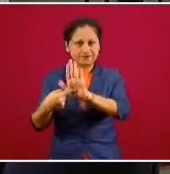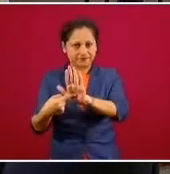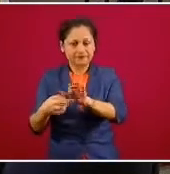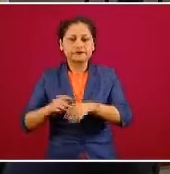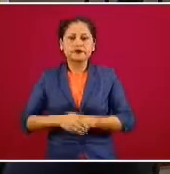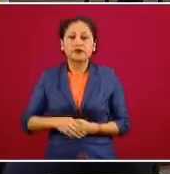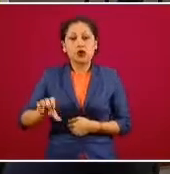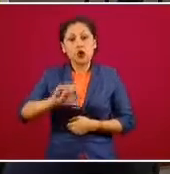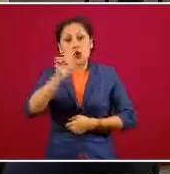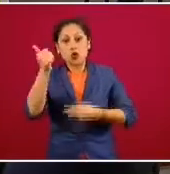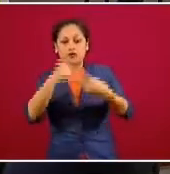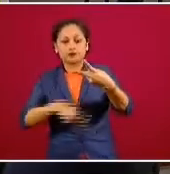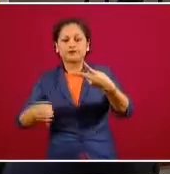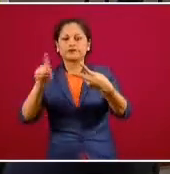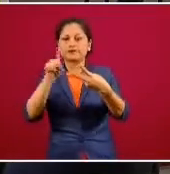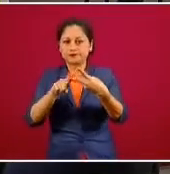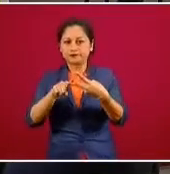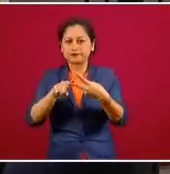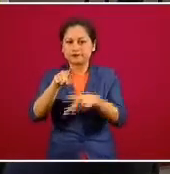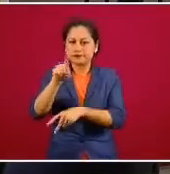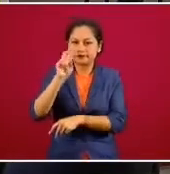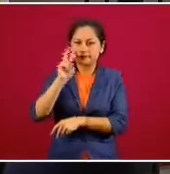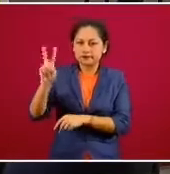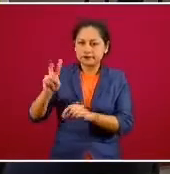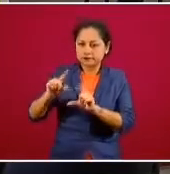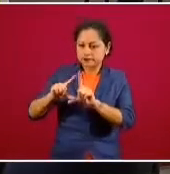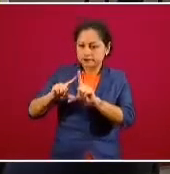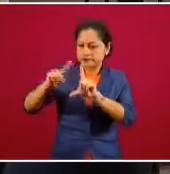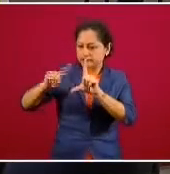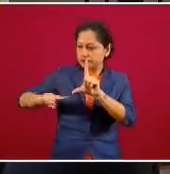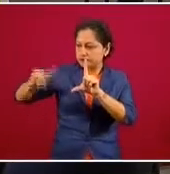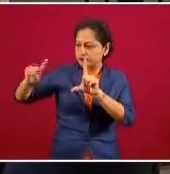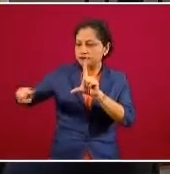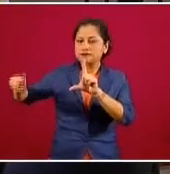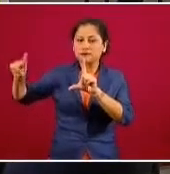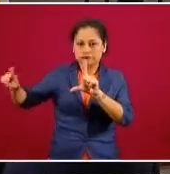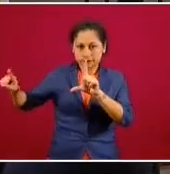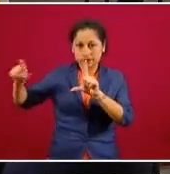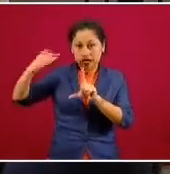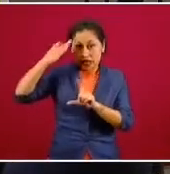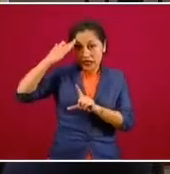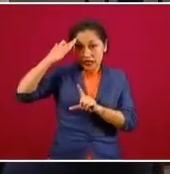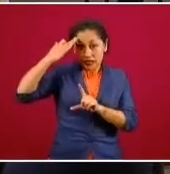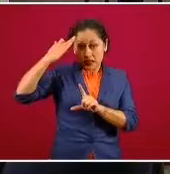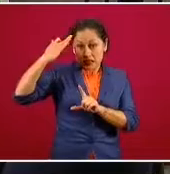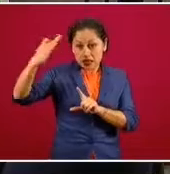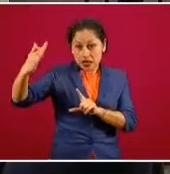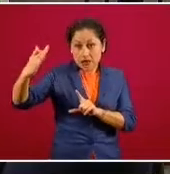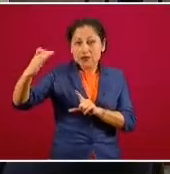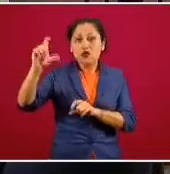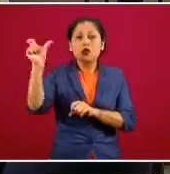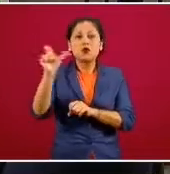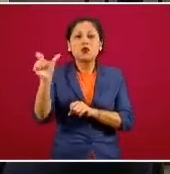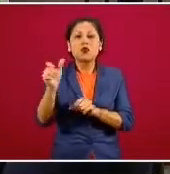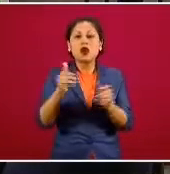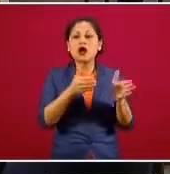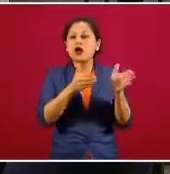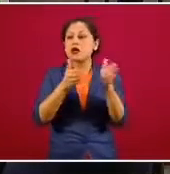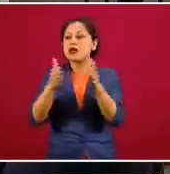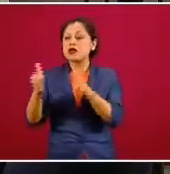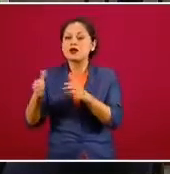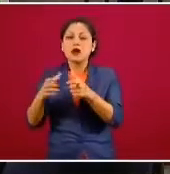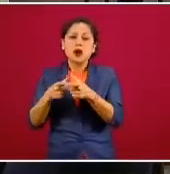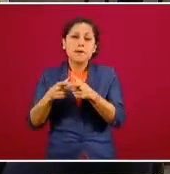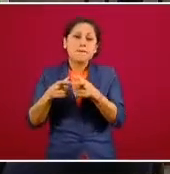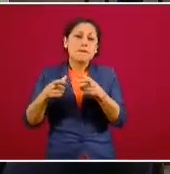las curvas, es que se desplace en el tiempo el momento máximo de la epidemia, es decir, el momento de mayor